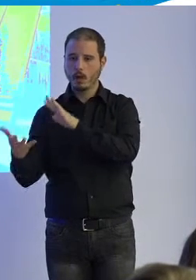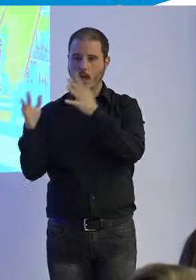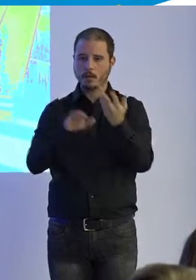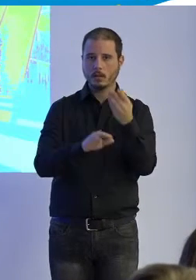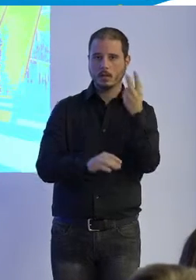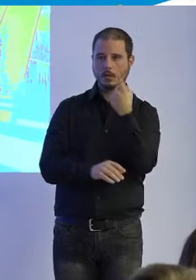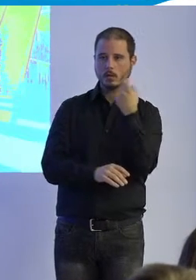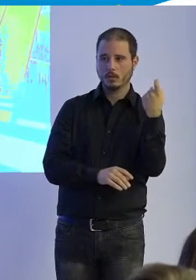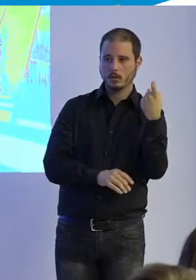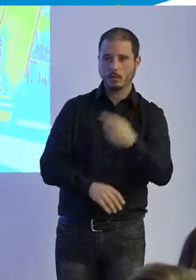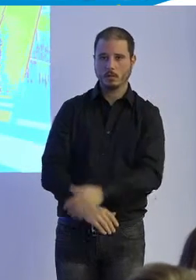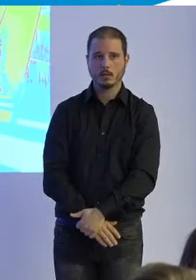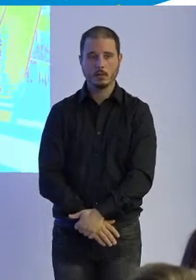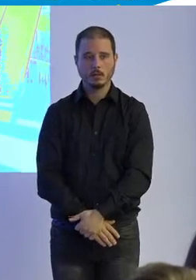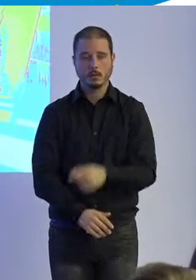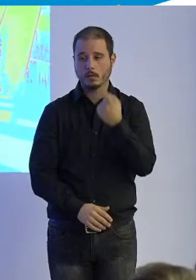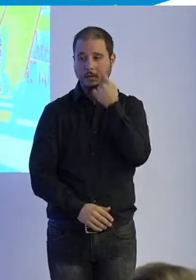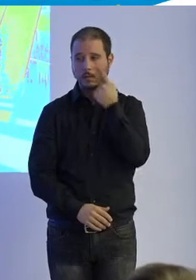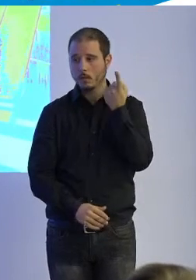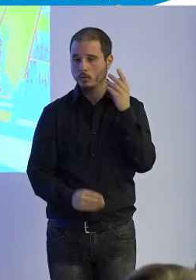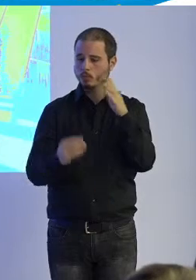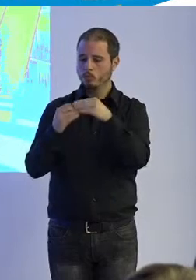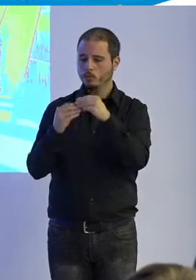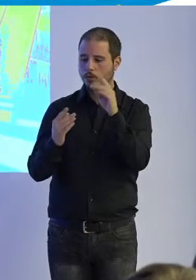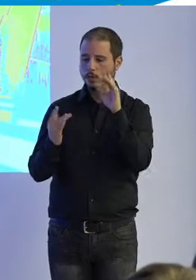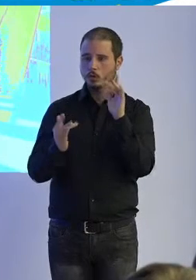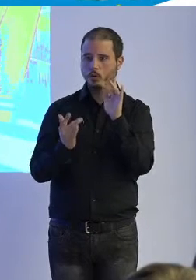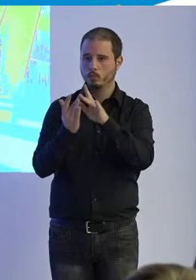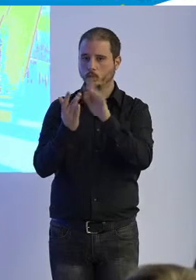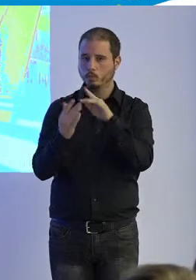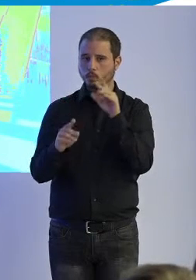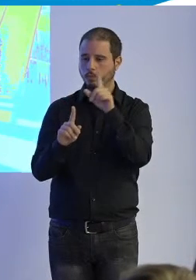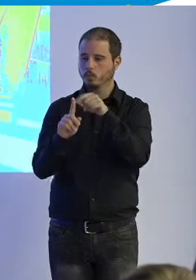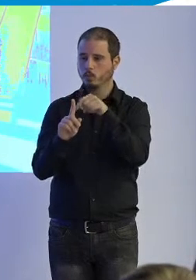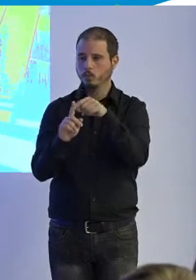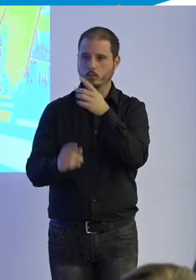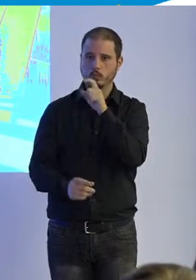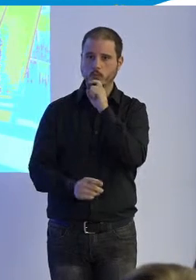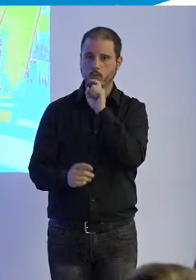para saber cómo esos usuarios utilizan esas aplicaciones y de ahí extraer conocimiento.